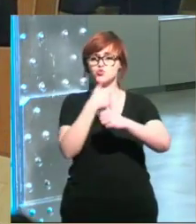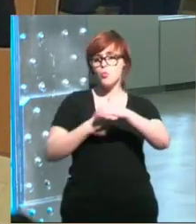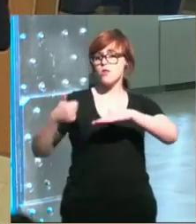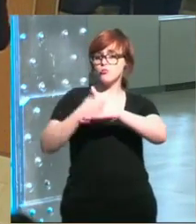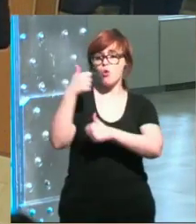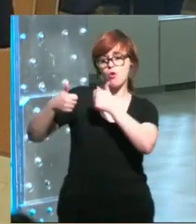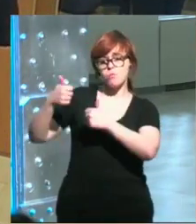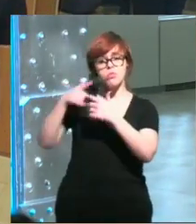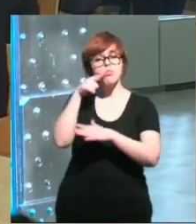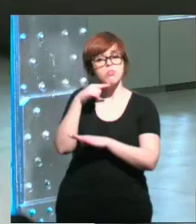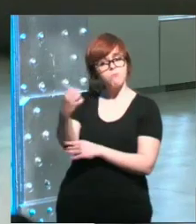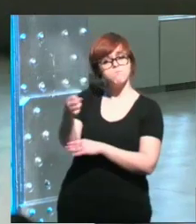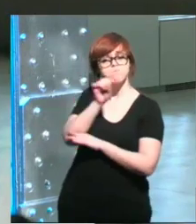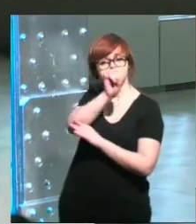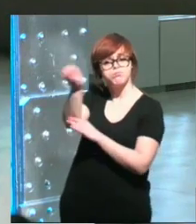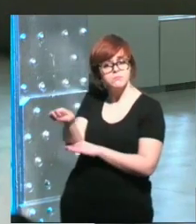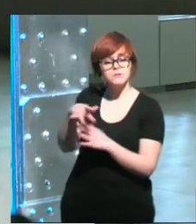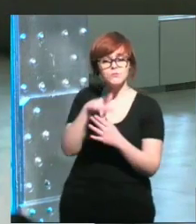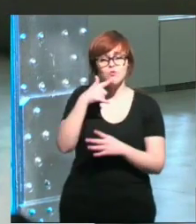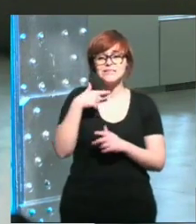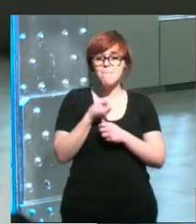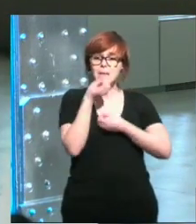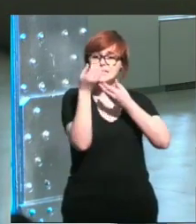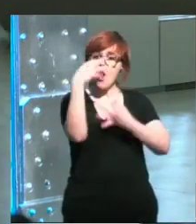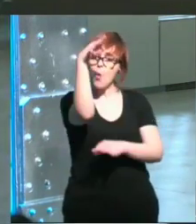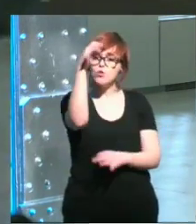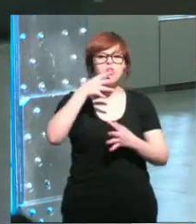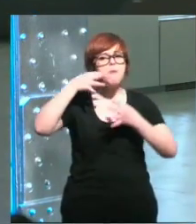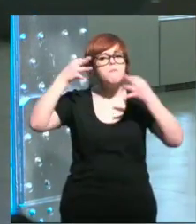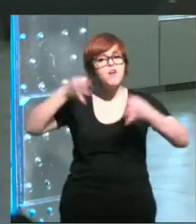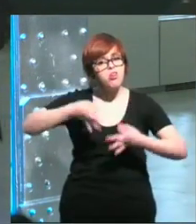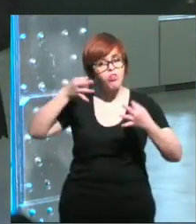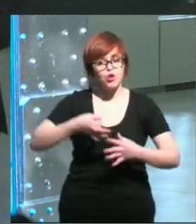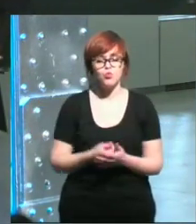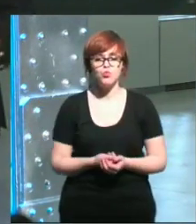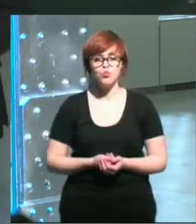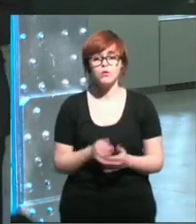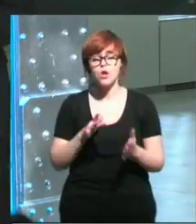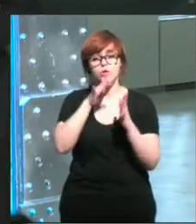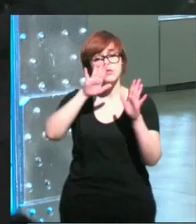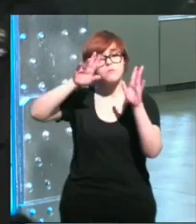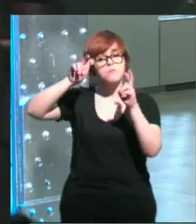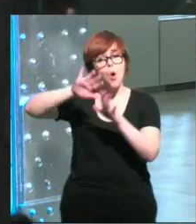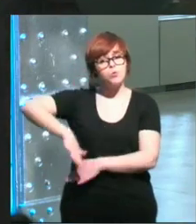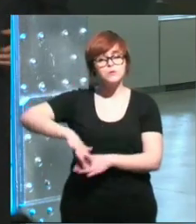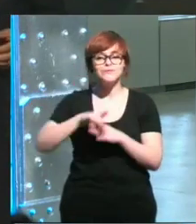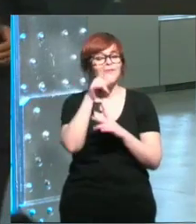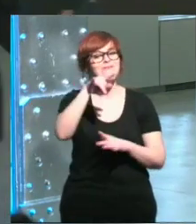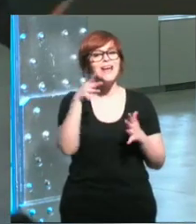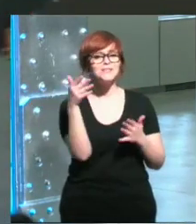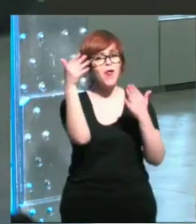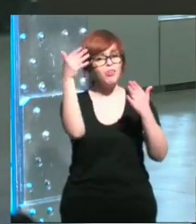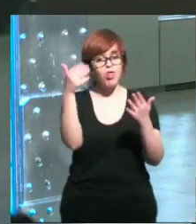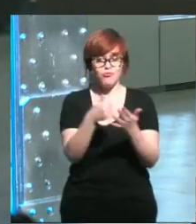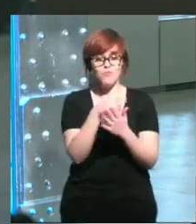tu competencia. Por consiguiente, el mensaje es único y sobre todo verdadero. Y por último, esperanzador. Y de eso